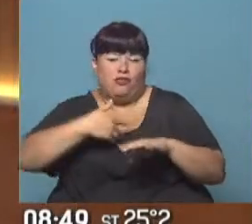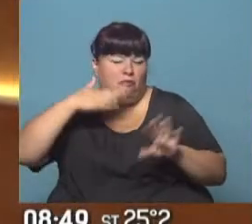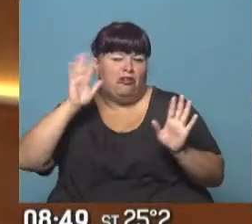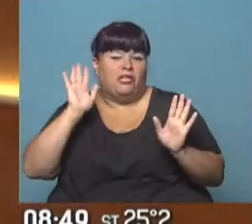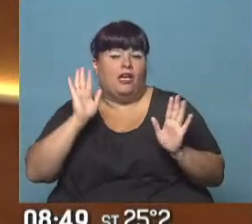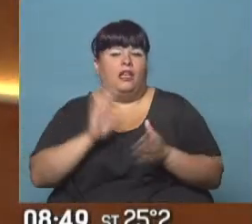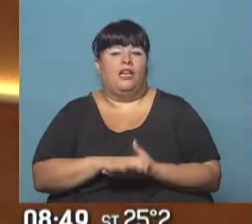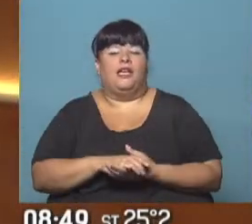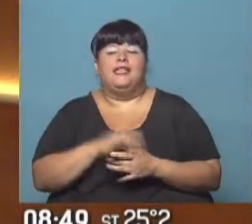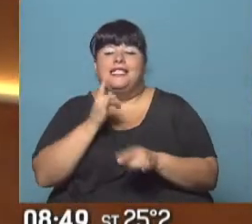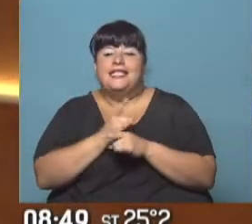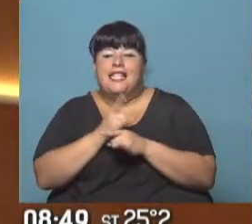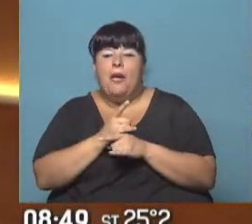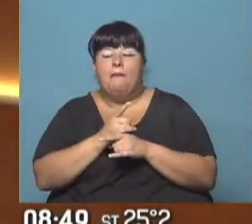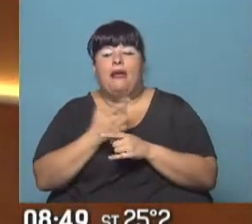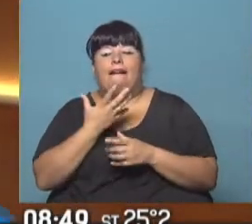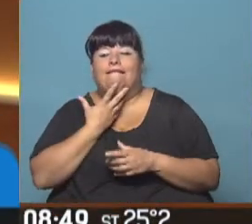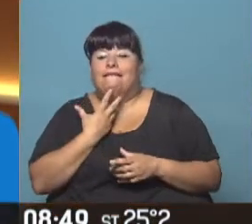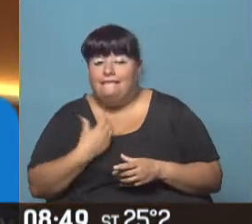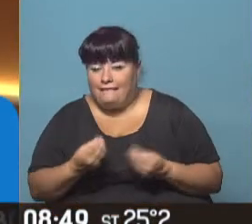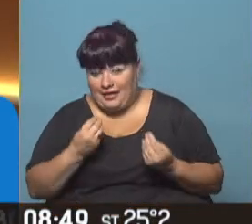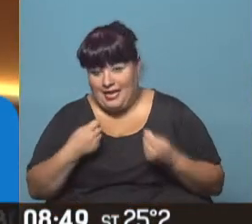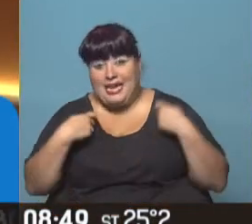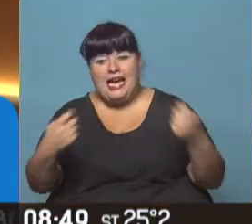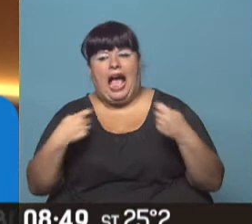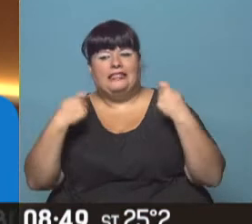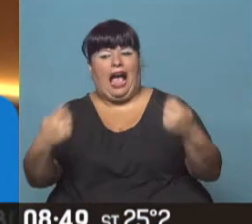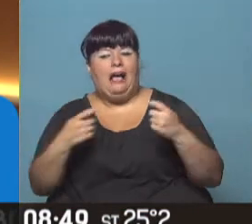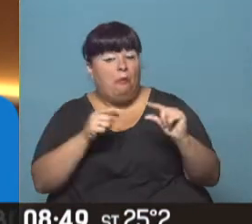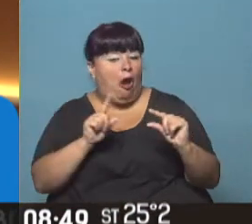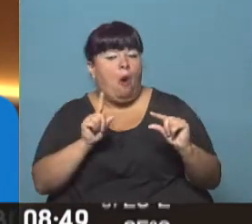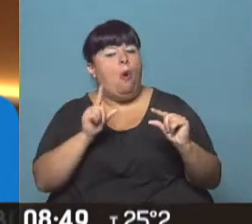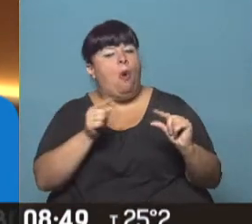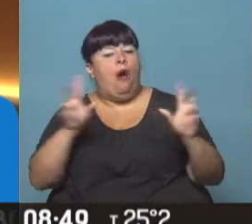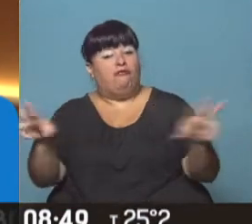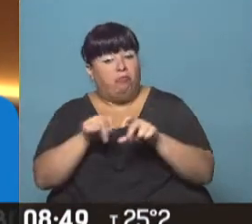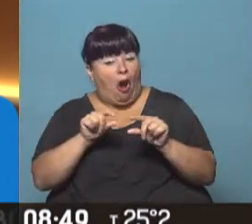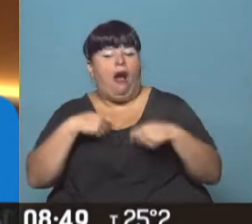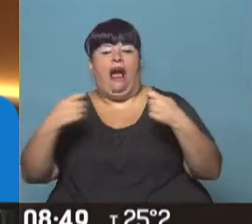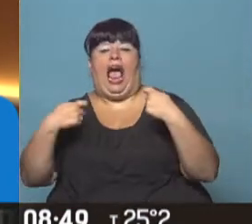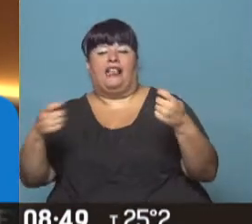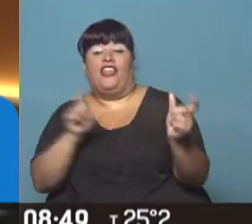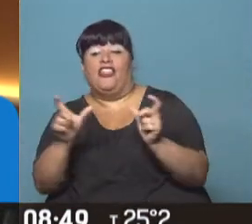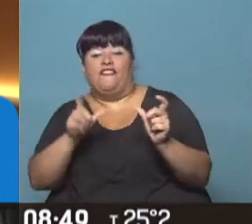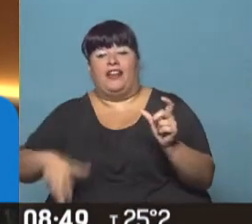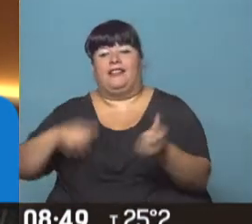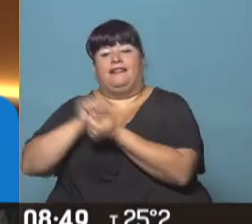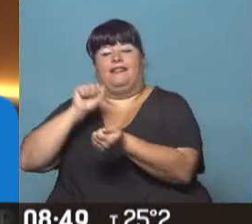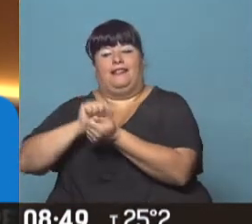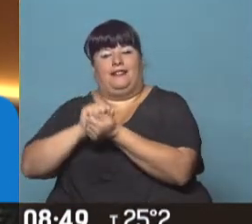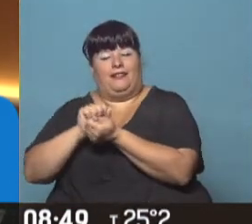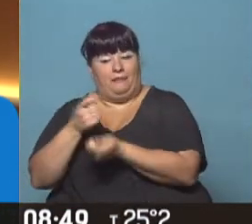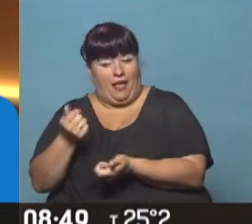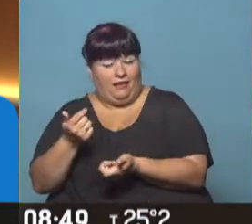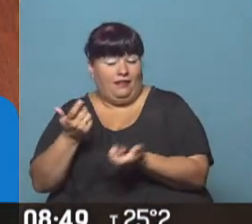sé, siempre encuentra la tentación de gastar más de, de lo que recauda y cubrir la diferencia emitiendo moneda.